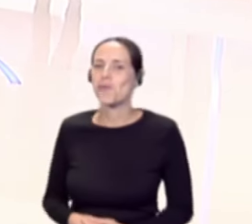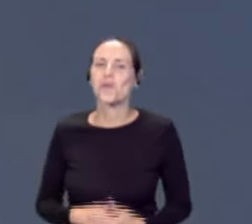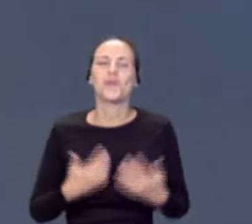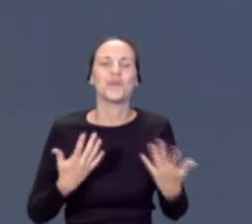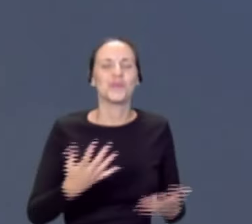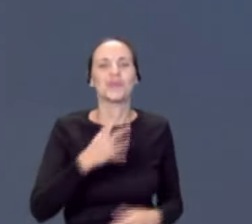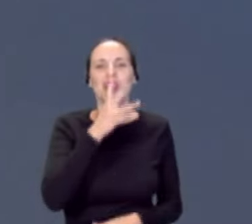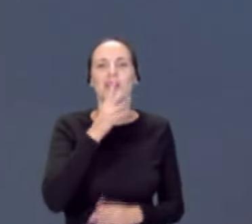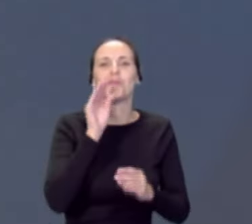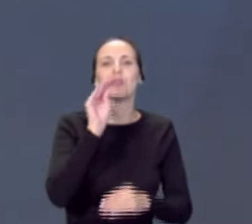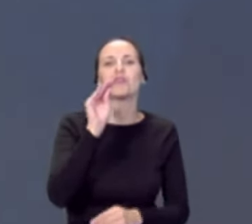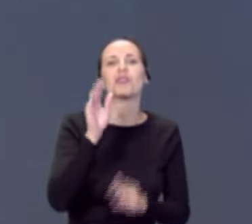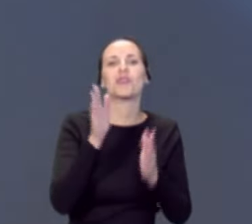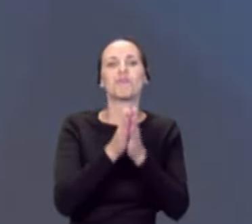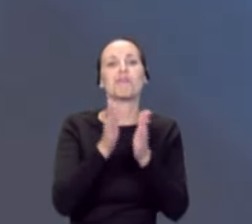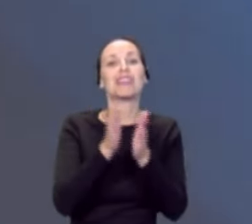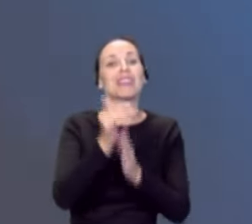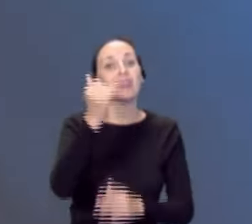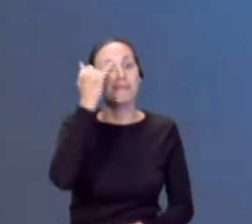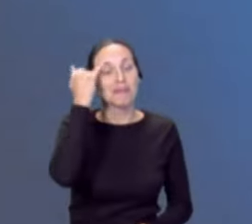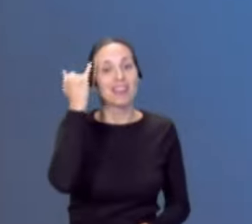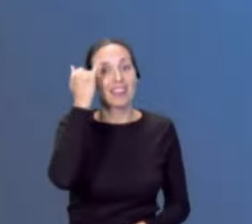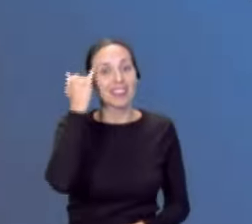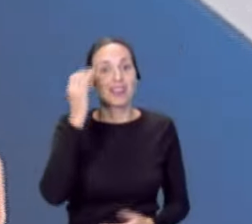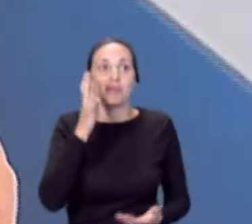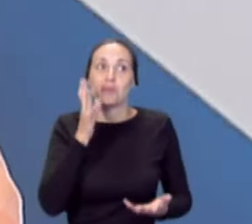nuestra compañera María Herrera, porque, bueno, estamos